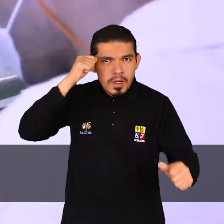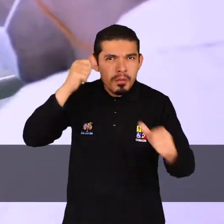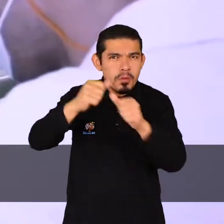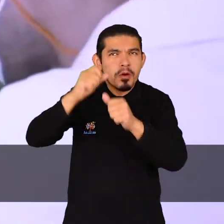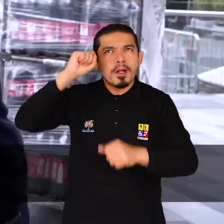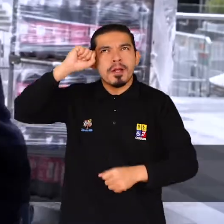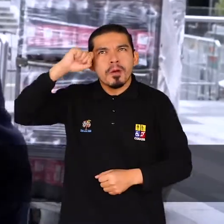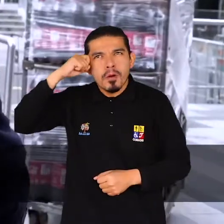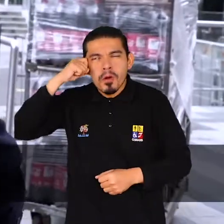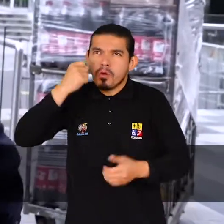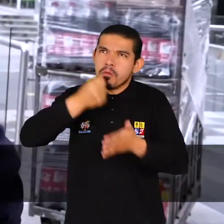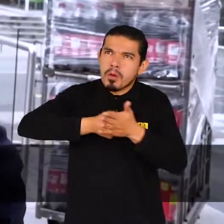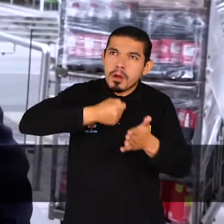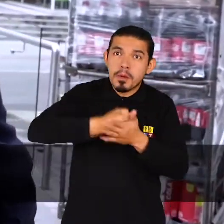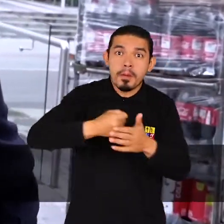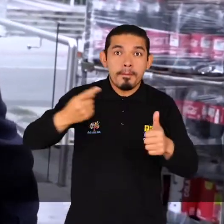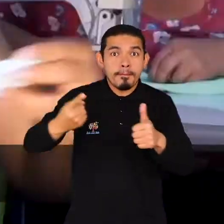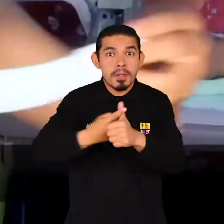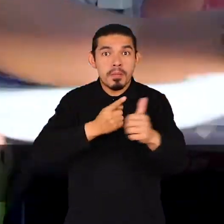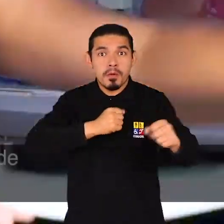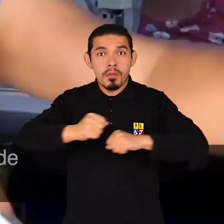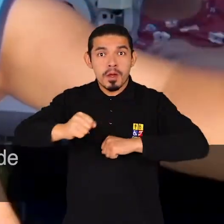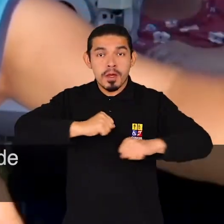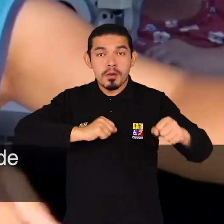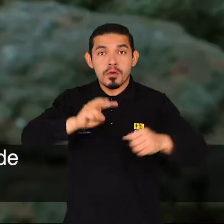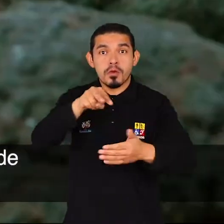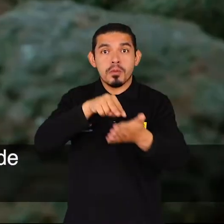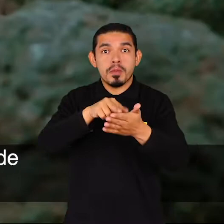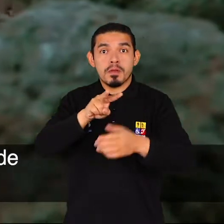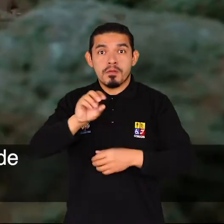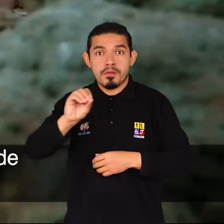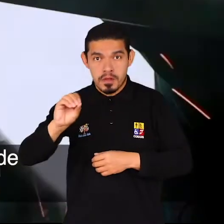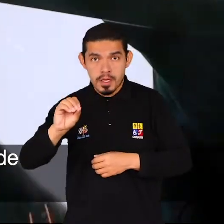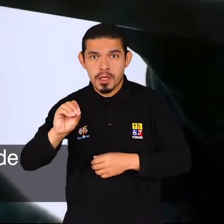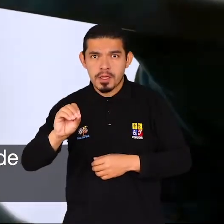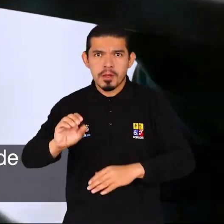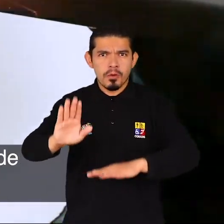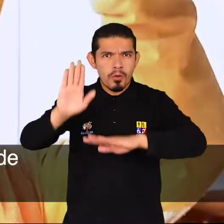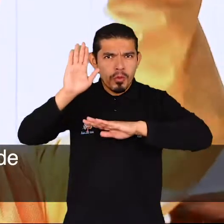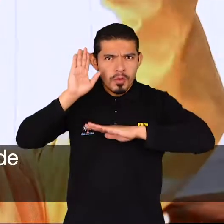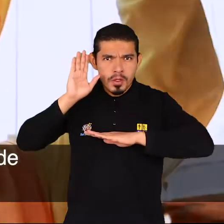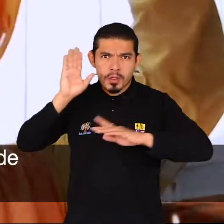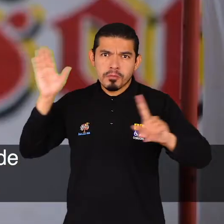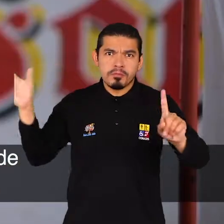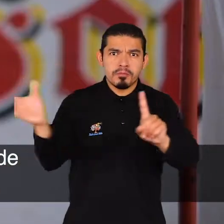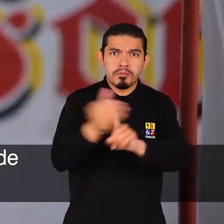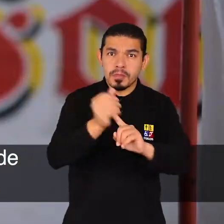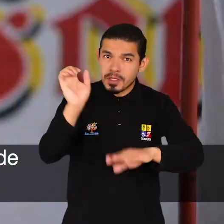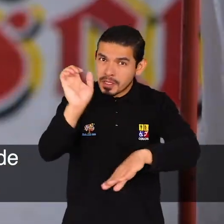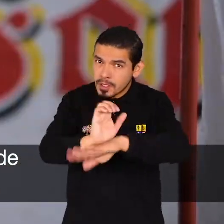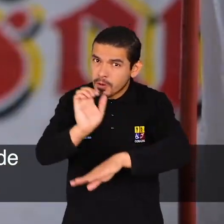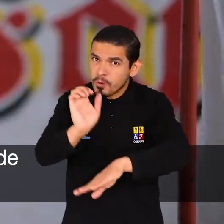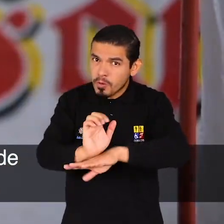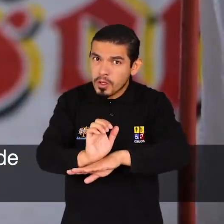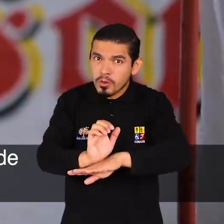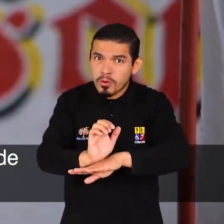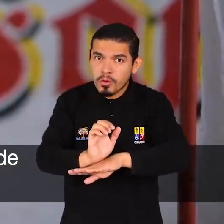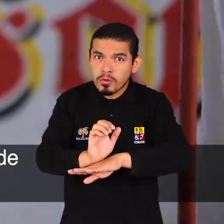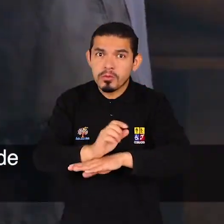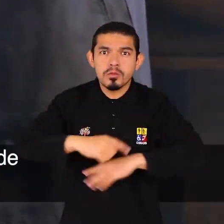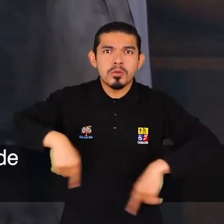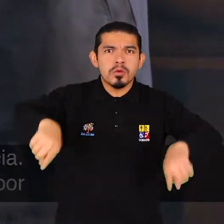lucha, en este 1 de mayo del 2020 debemos comprometernos a alcanzar un país que cuide los derechos de los trabajadores